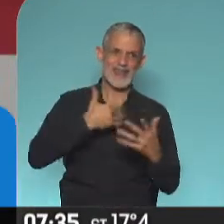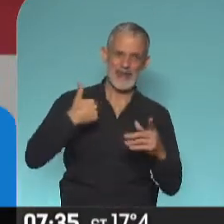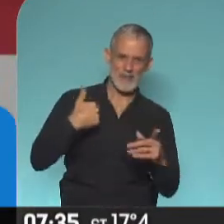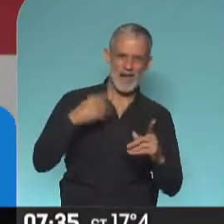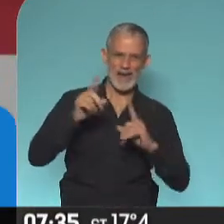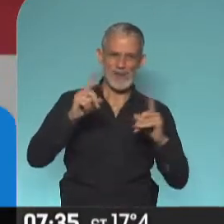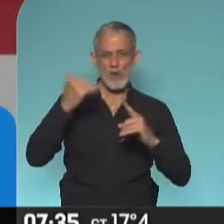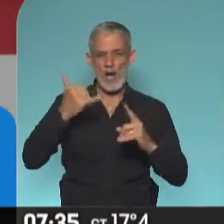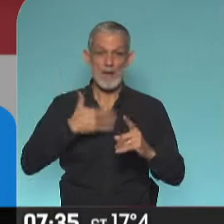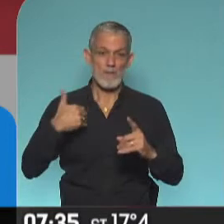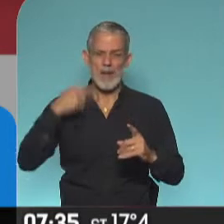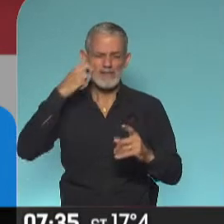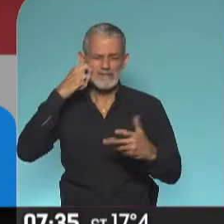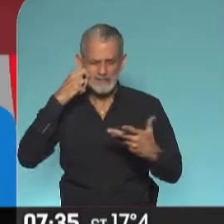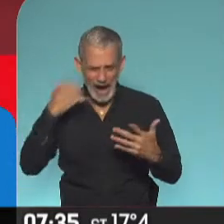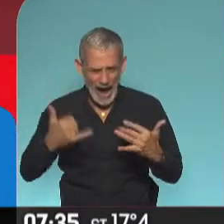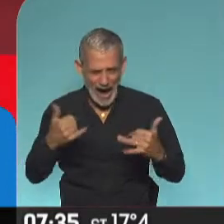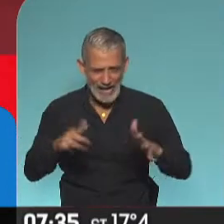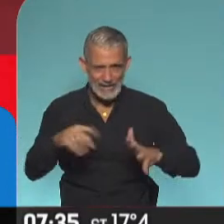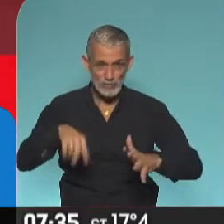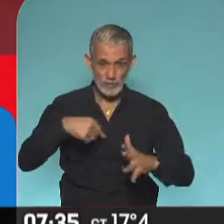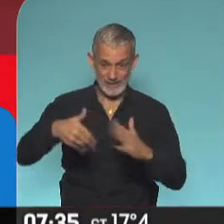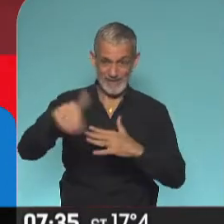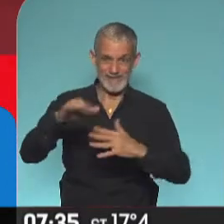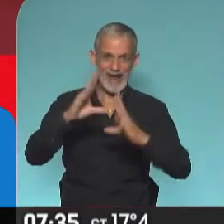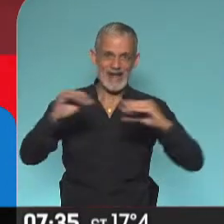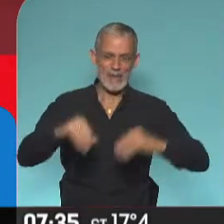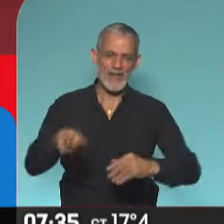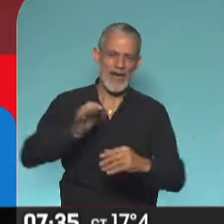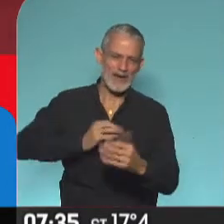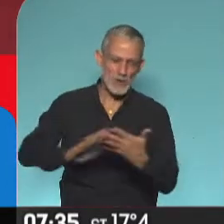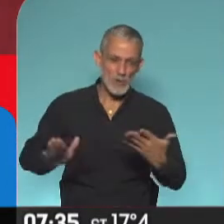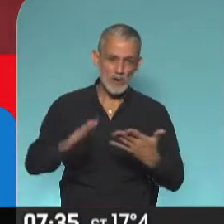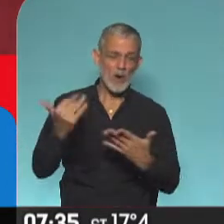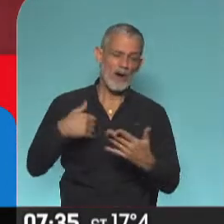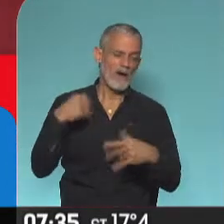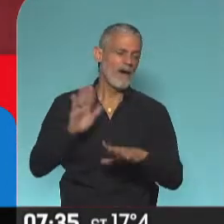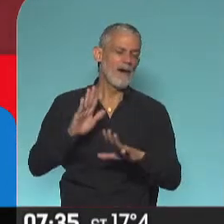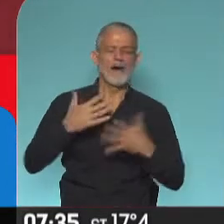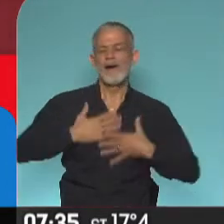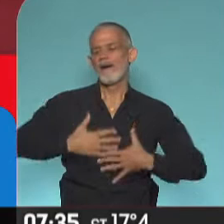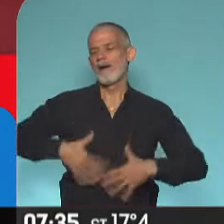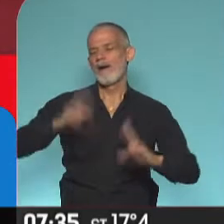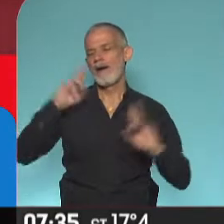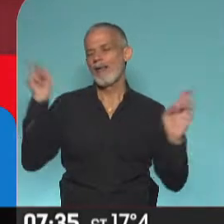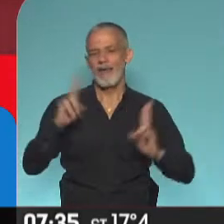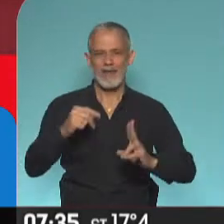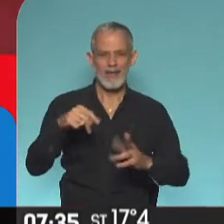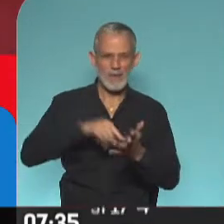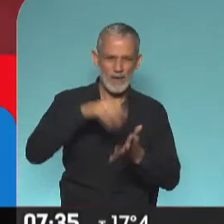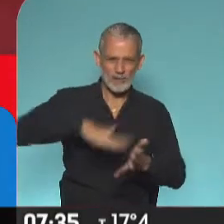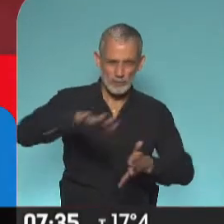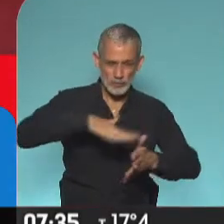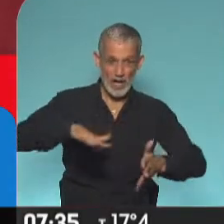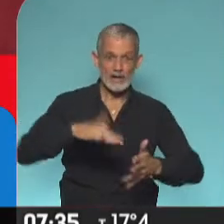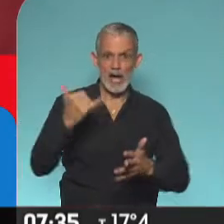tenemos madres muy, muy viejitas, y se vienen las fiestas de fin de año, inevitablemente, y hay un relajamiento, por lo menos en Buenos Aires, en AMBA, en la República